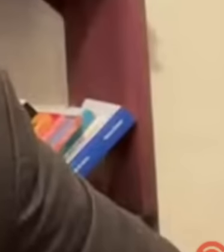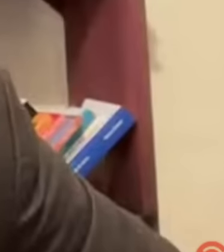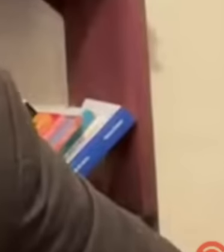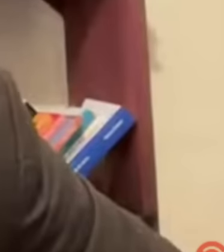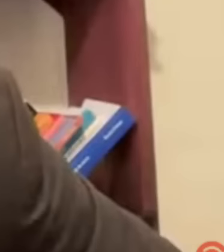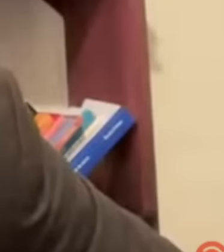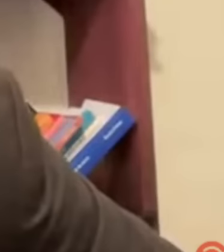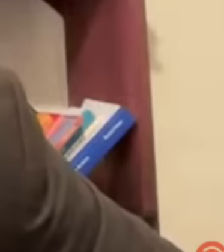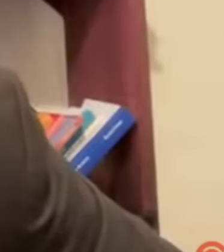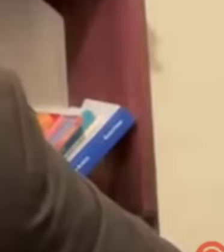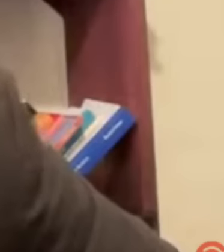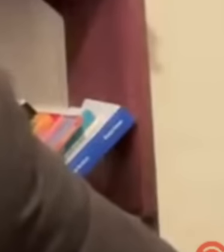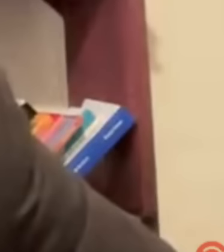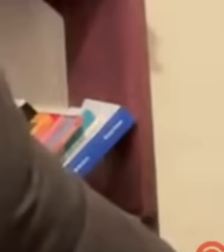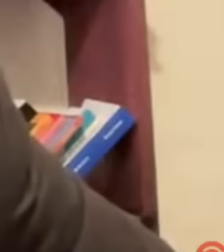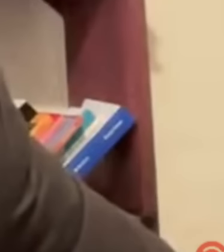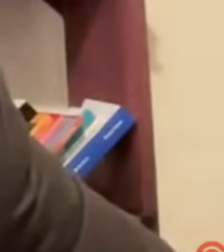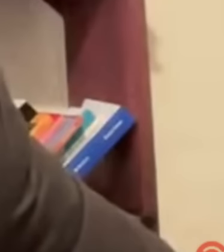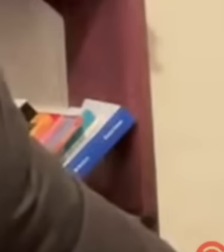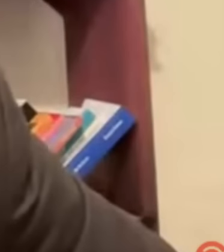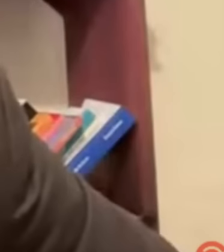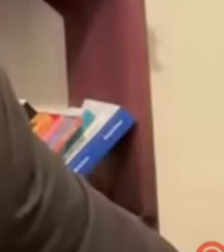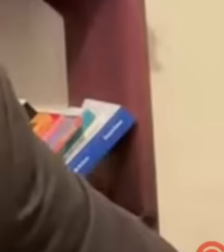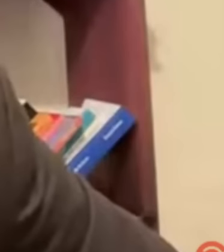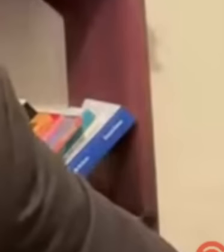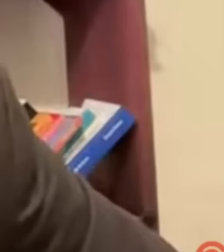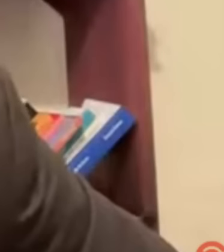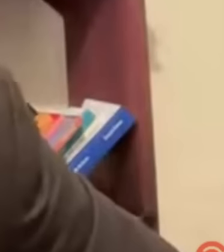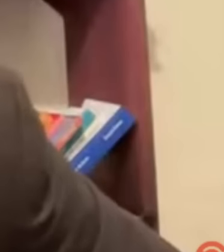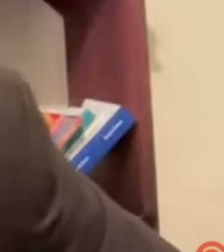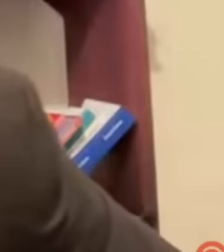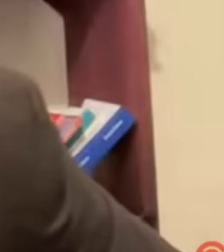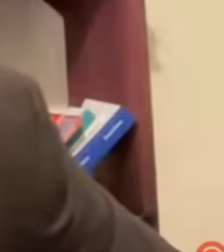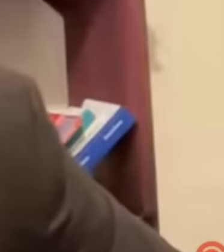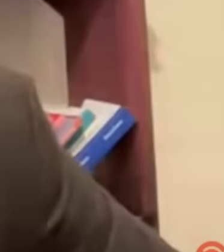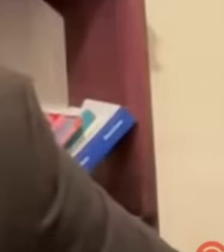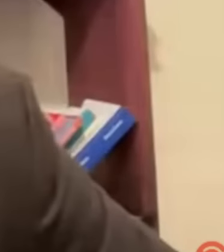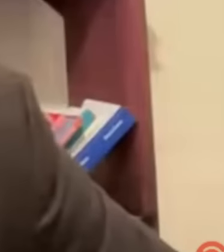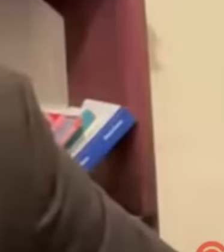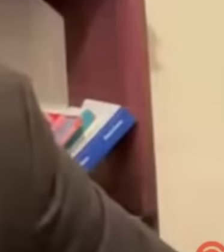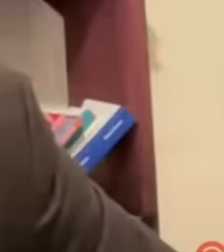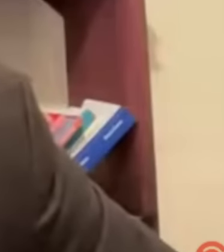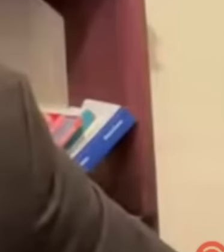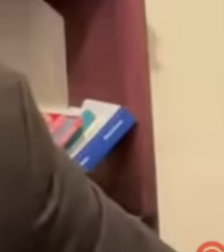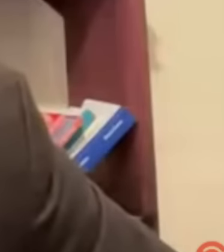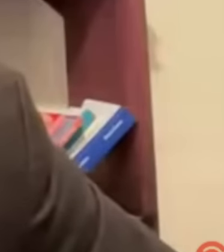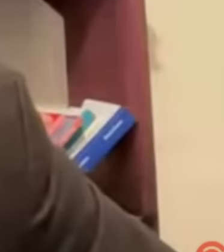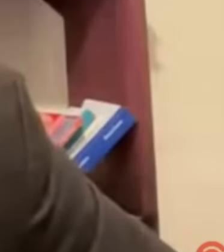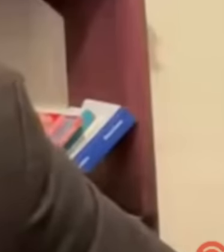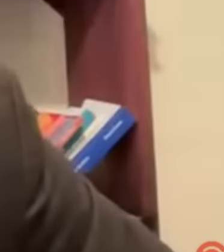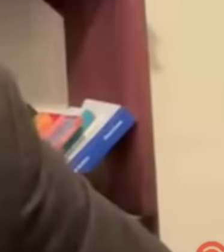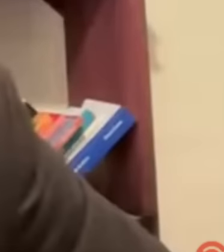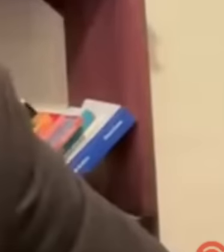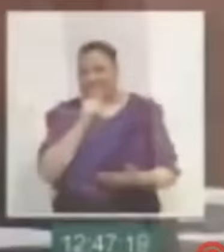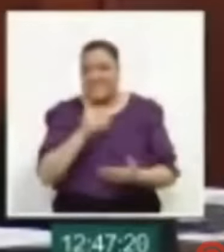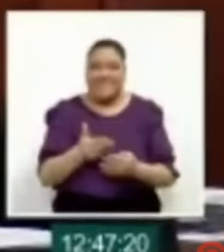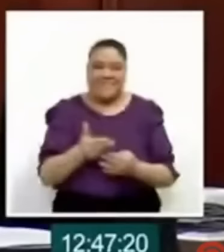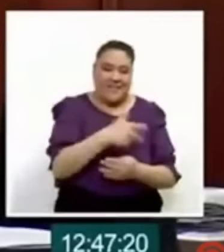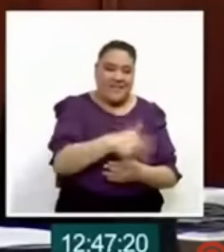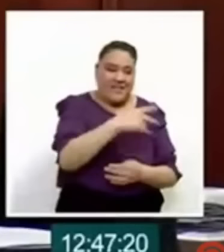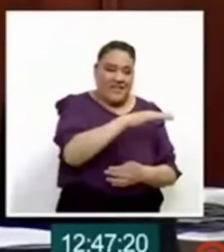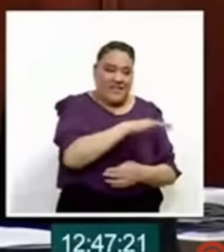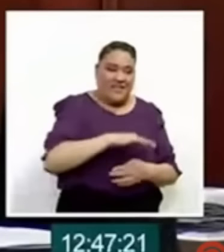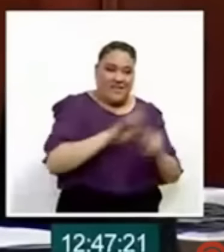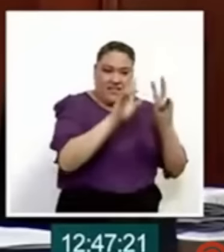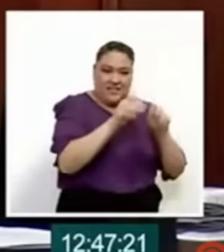único que dijo, y ya pasó también por la Suprema Corte, lo único que dijo la Corte es, bueno, es que eso ya está resuelto, eso no es nada